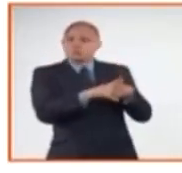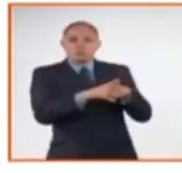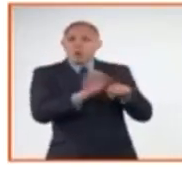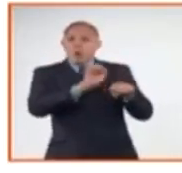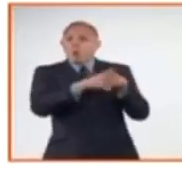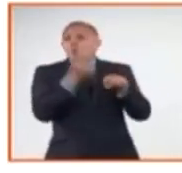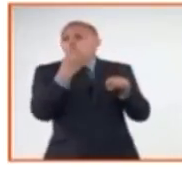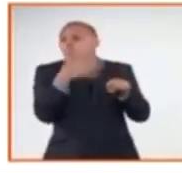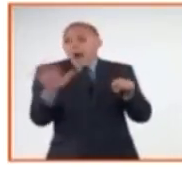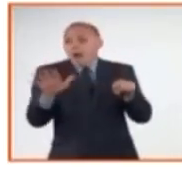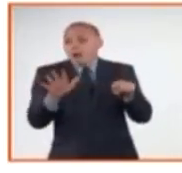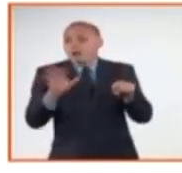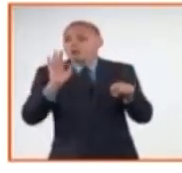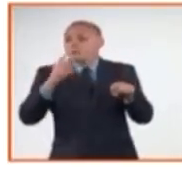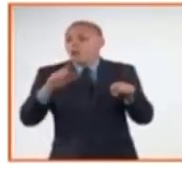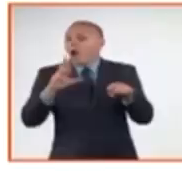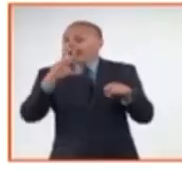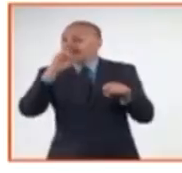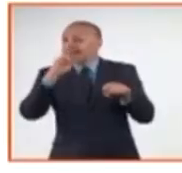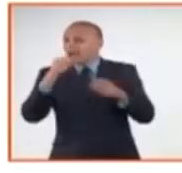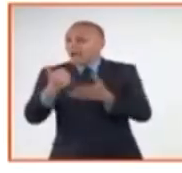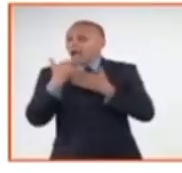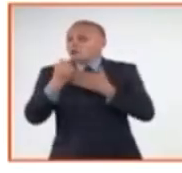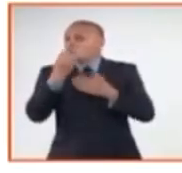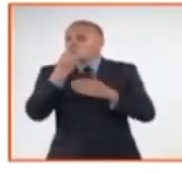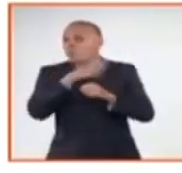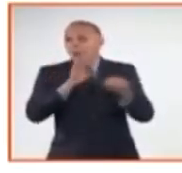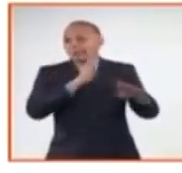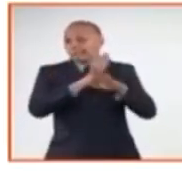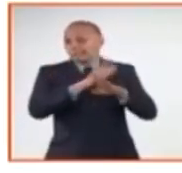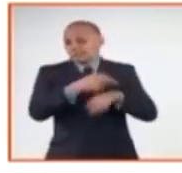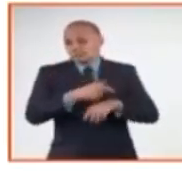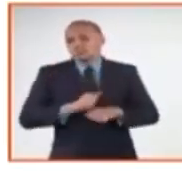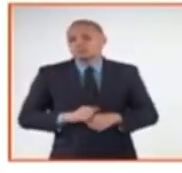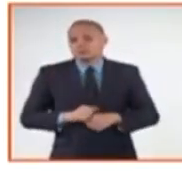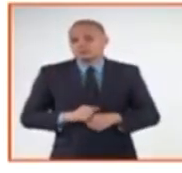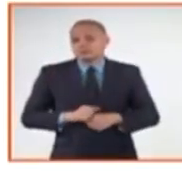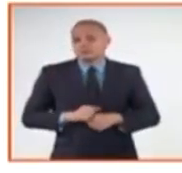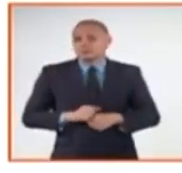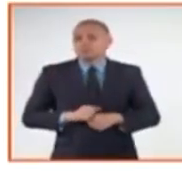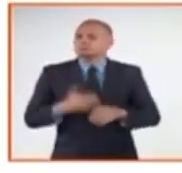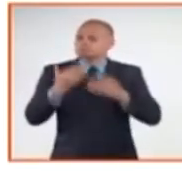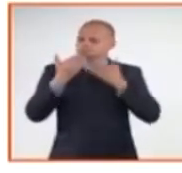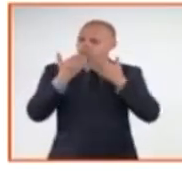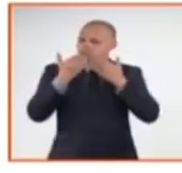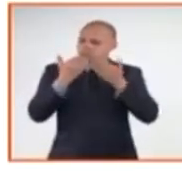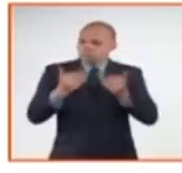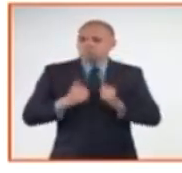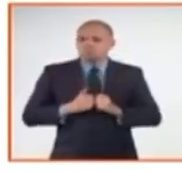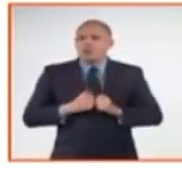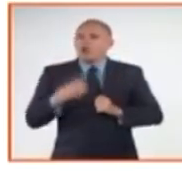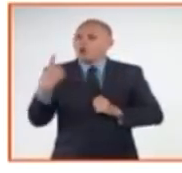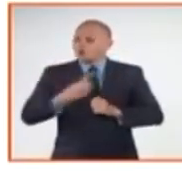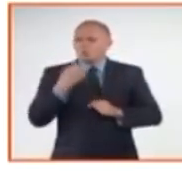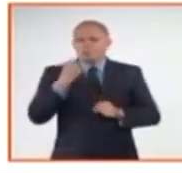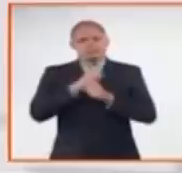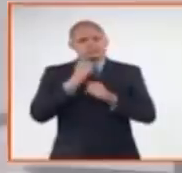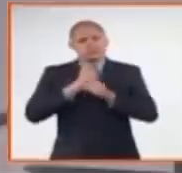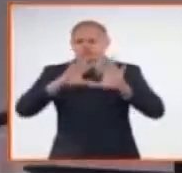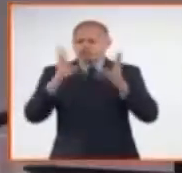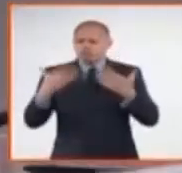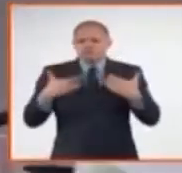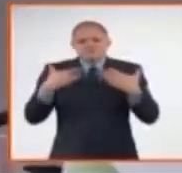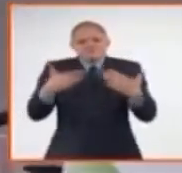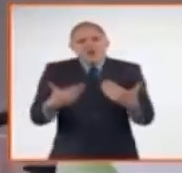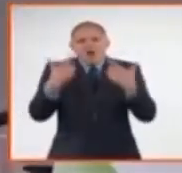mambisa entonces incrementaba esta respuesta entonces estamos muy dedicados en evaluar los resultados